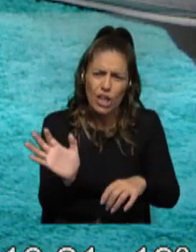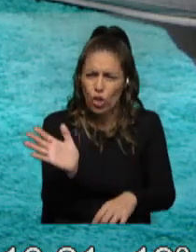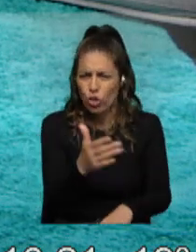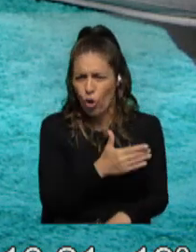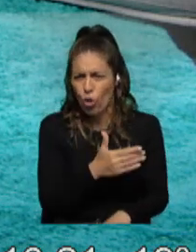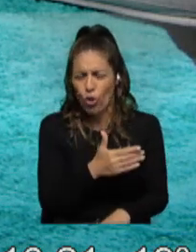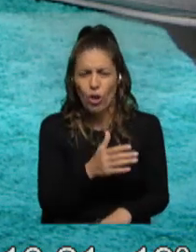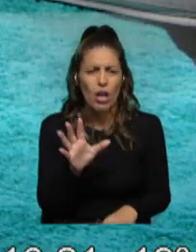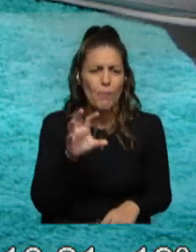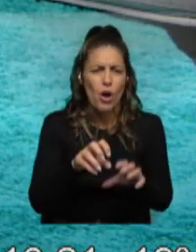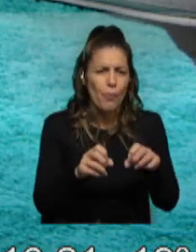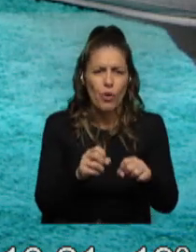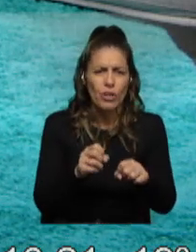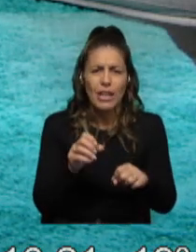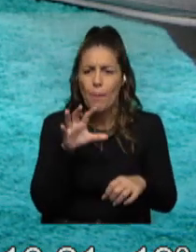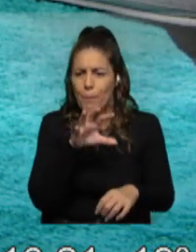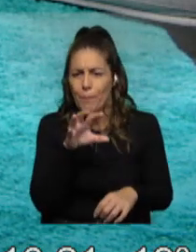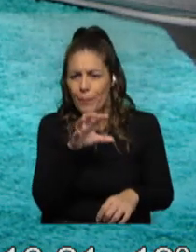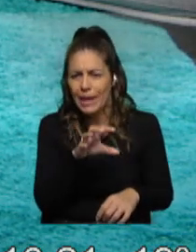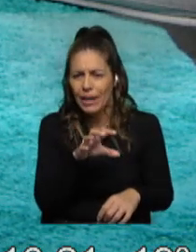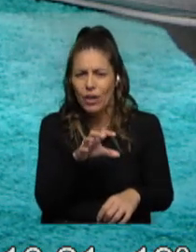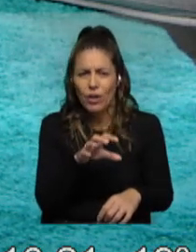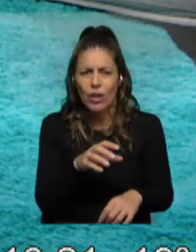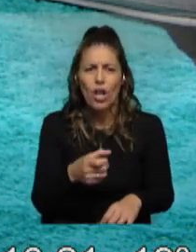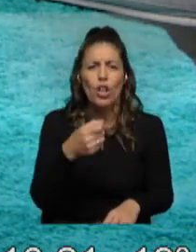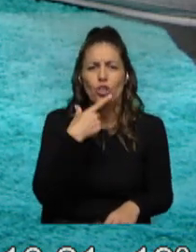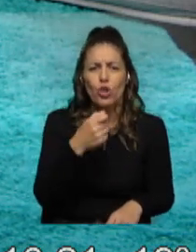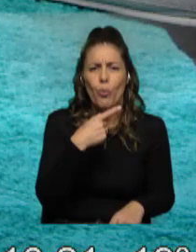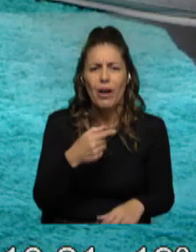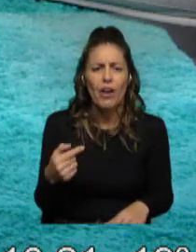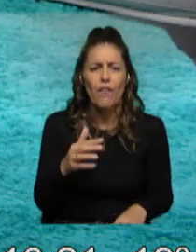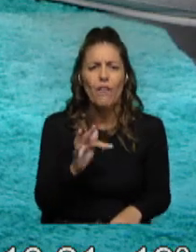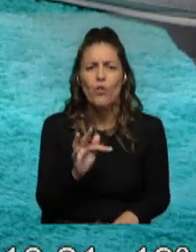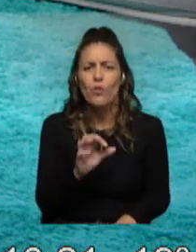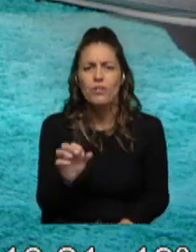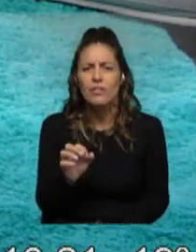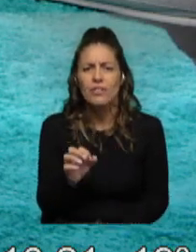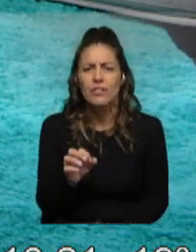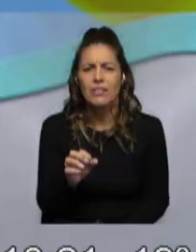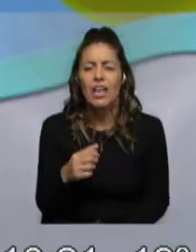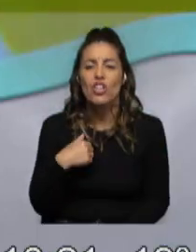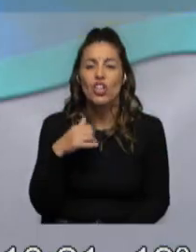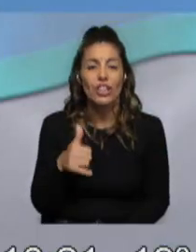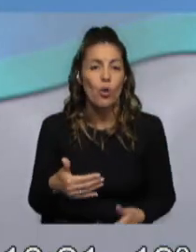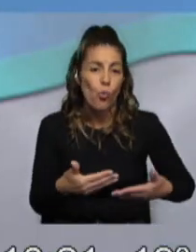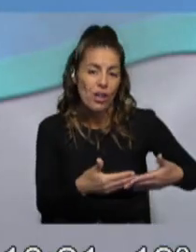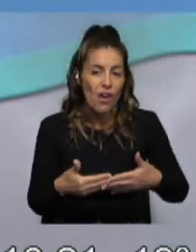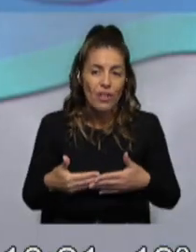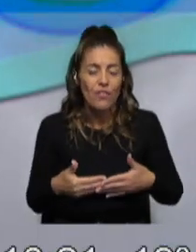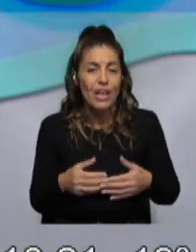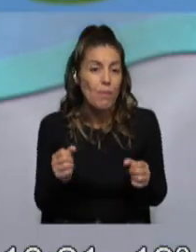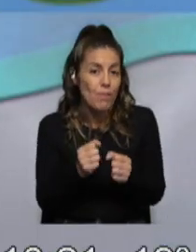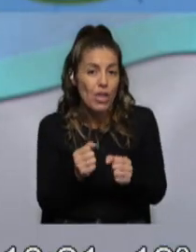se me muerde todo tipo perro, toma fluoxetina. Fluoxetina. Bueno, tengo una bebé y tengo miedo que le pueda